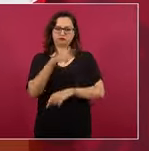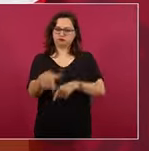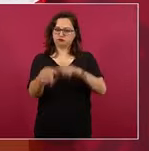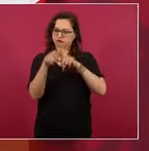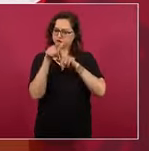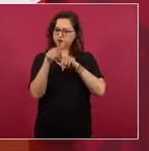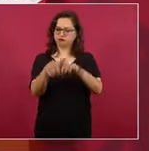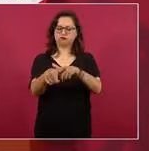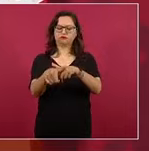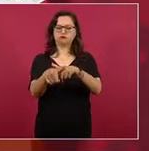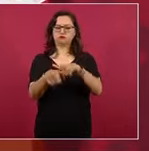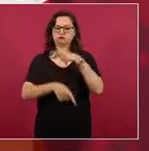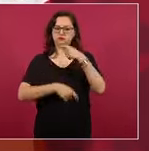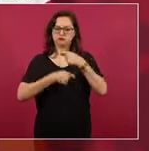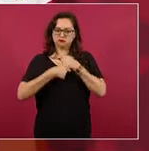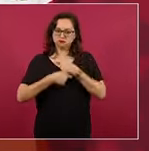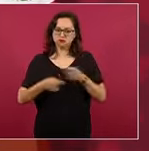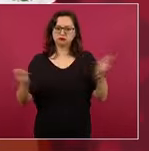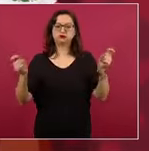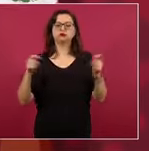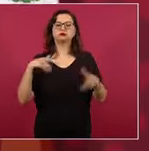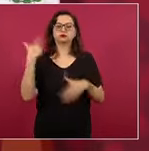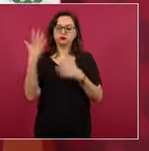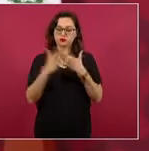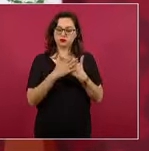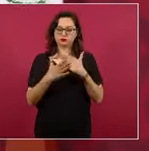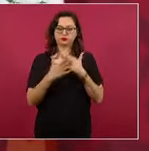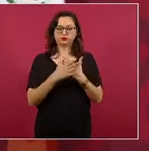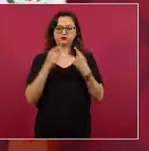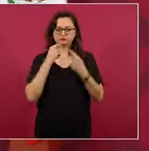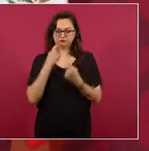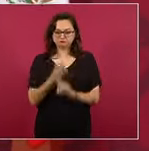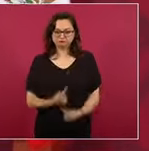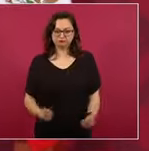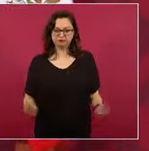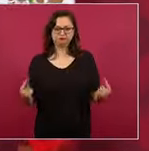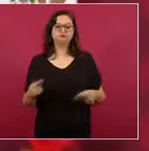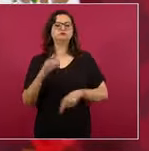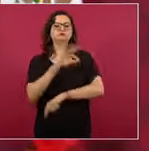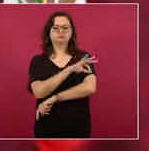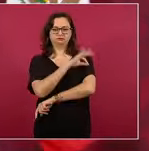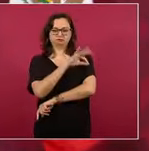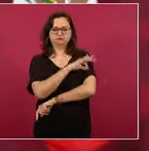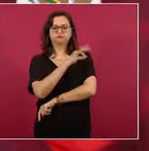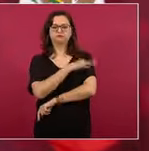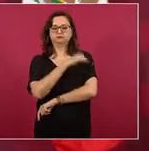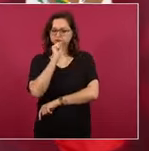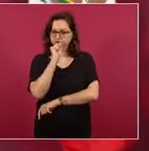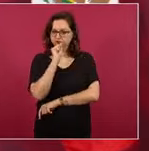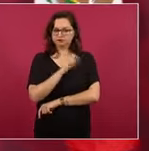vacunar a los niños, pero pues